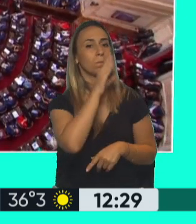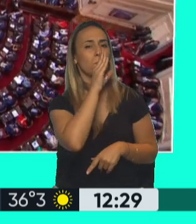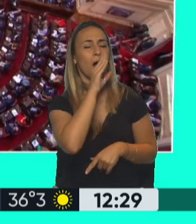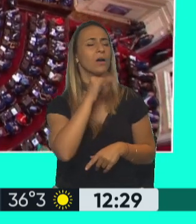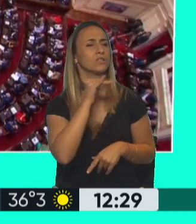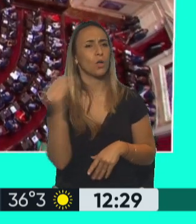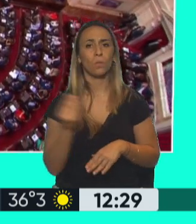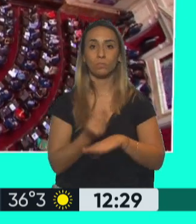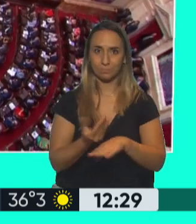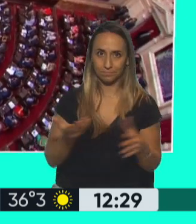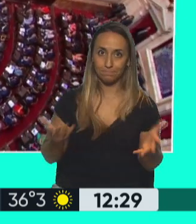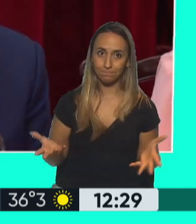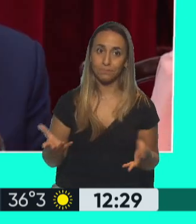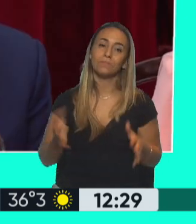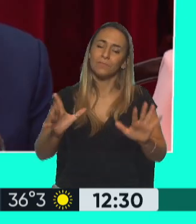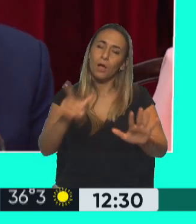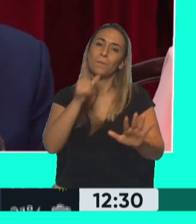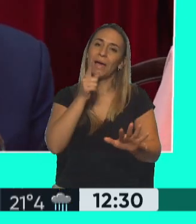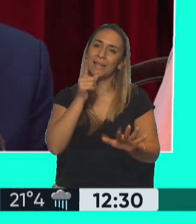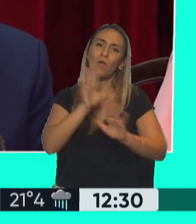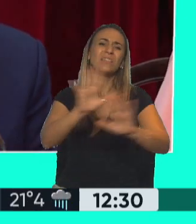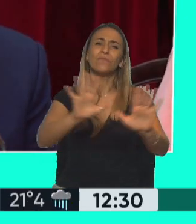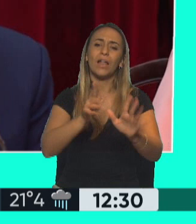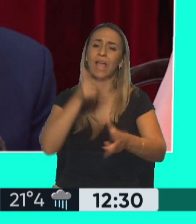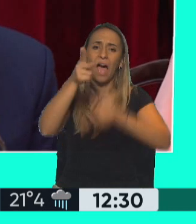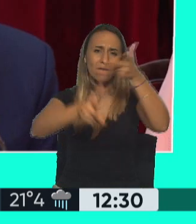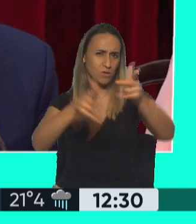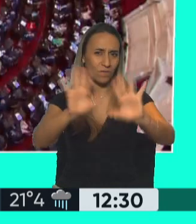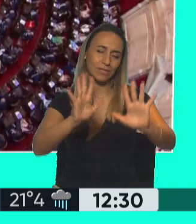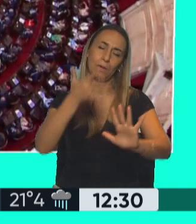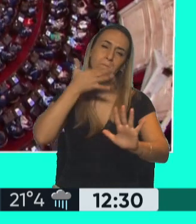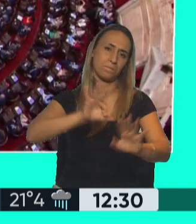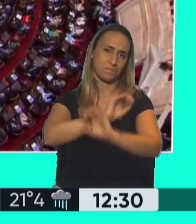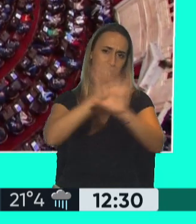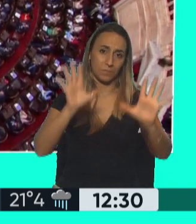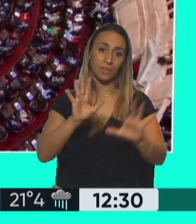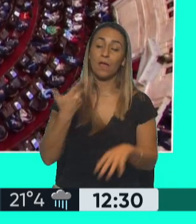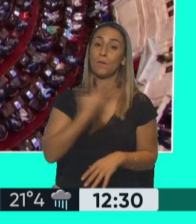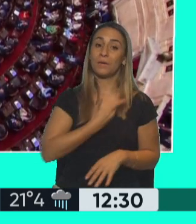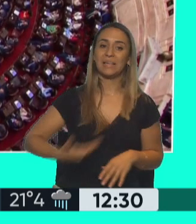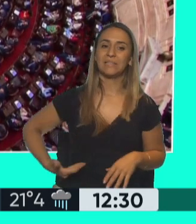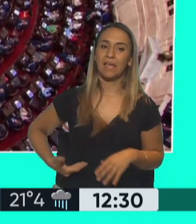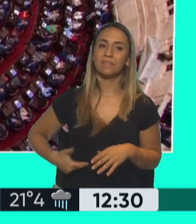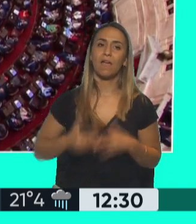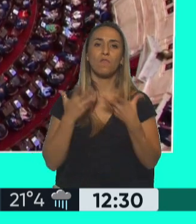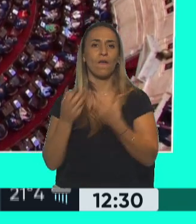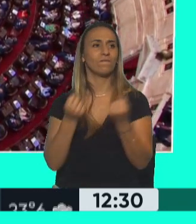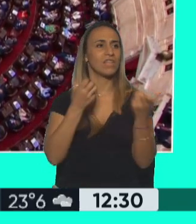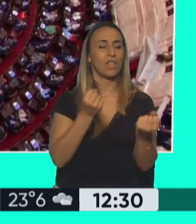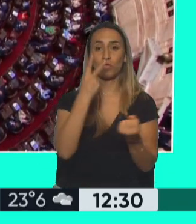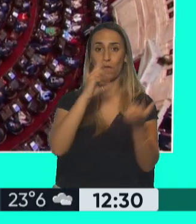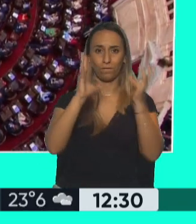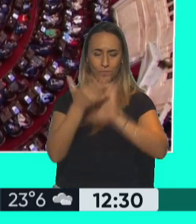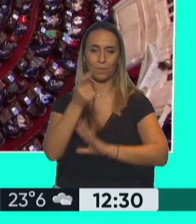Ahora, pareciera que sin decirlo, el presidente también en su discurso confronta dos modelos, ¿no? Porque defiende la creación de